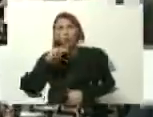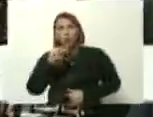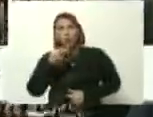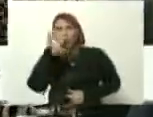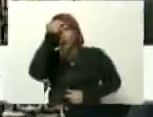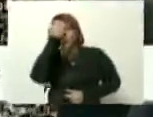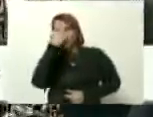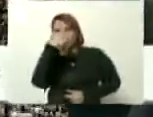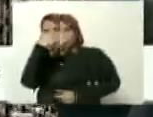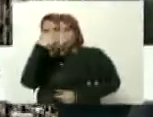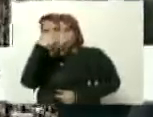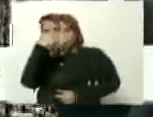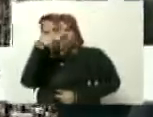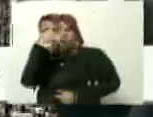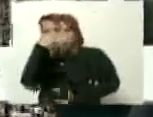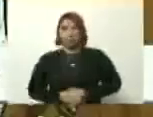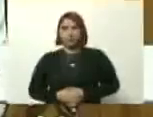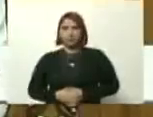criminal.